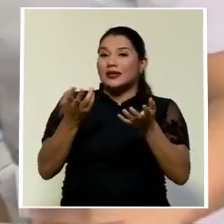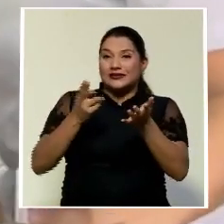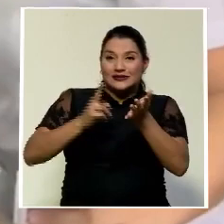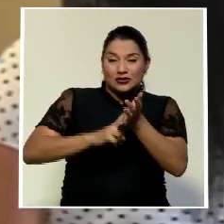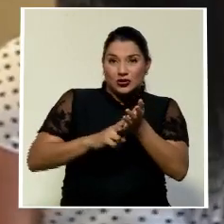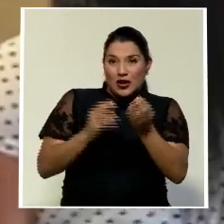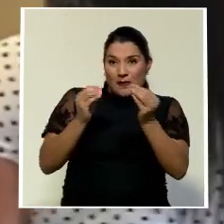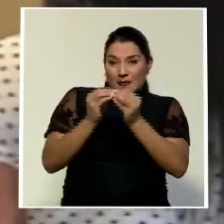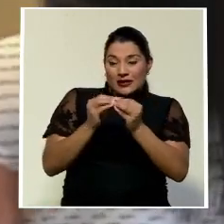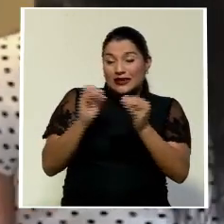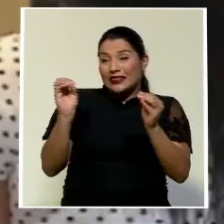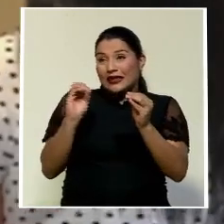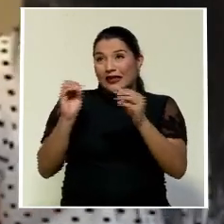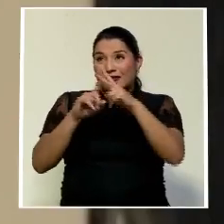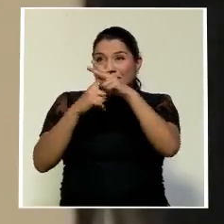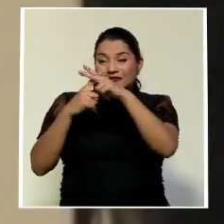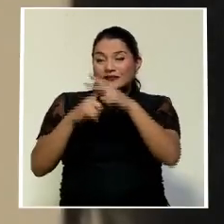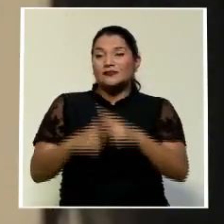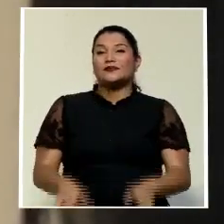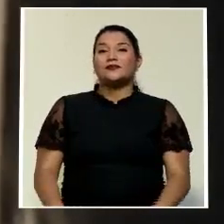infraestructura.